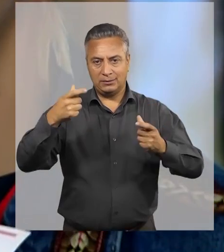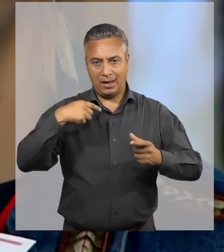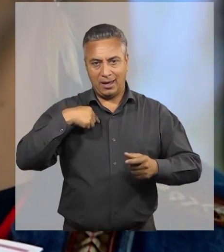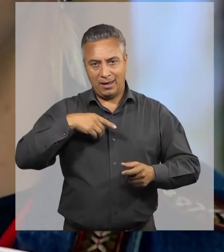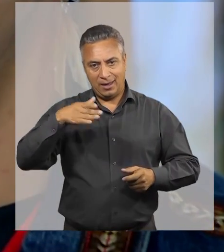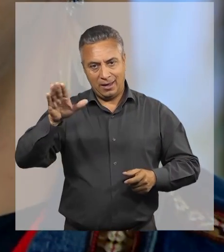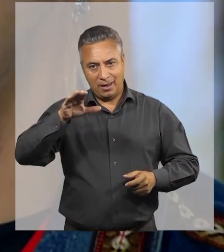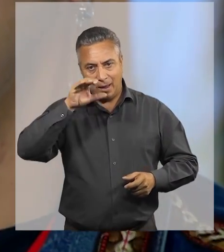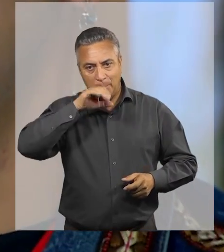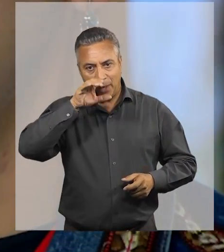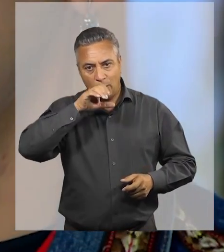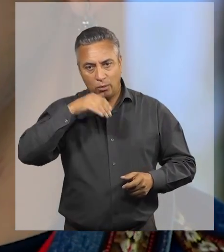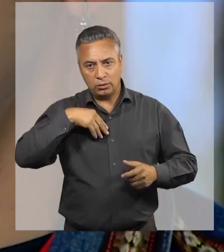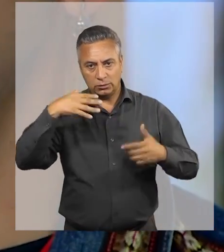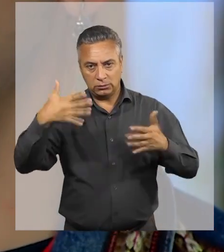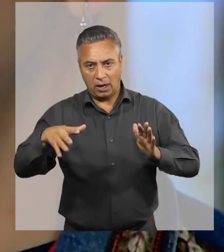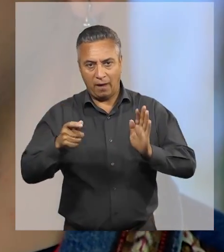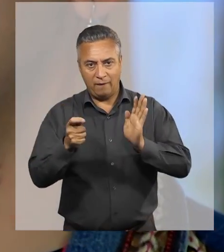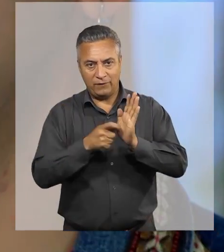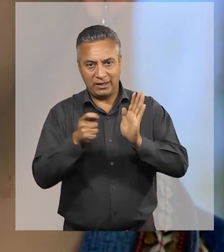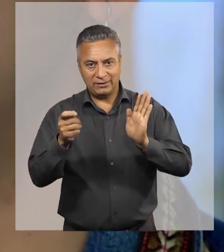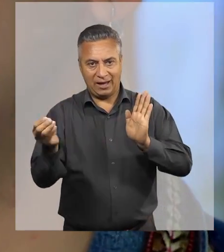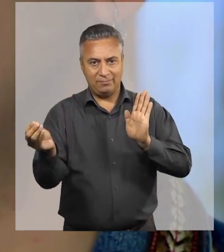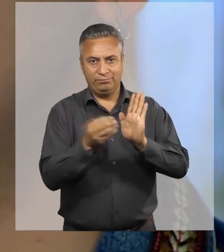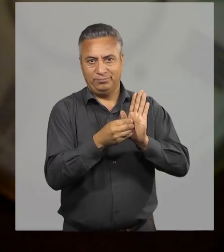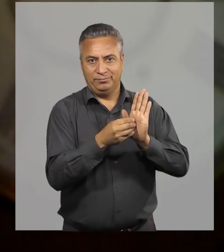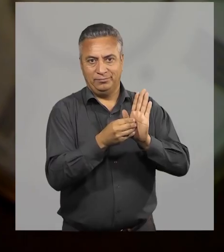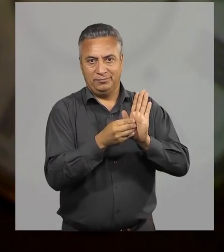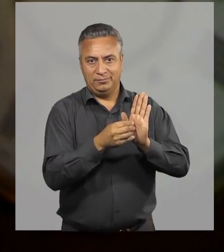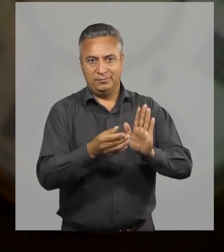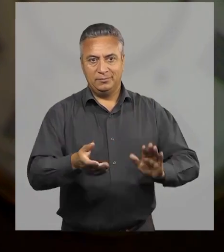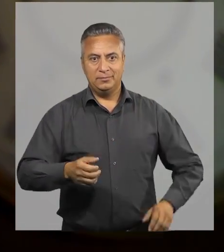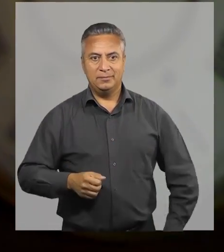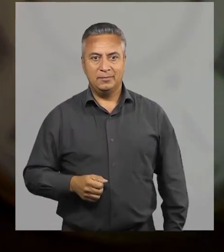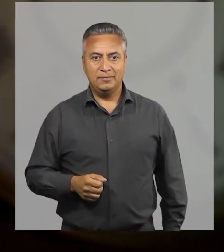Es mi pasaje al Perú. Le he puesto fecha.